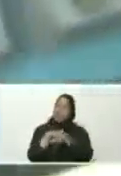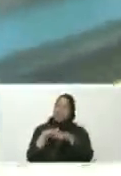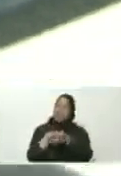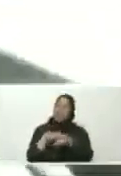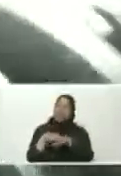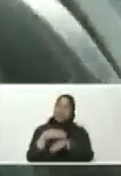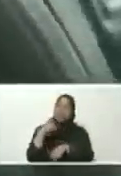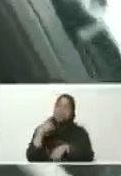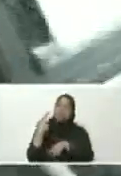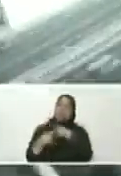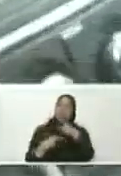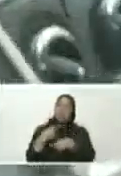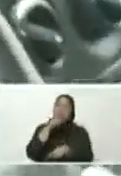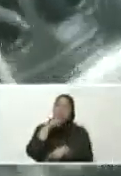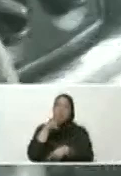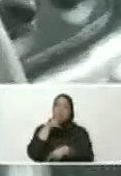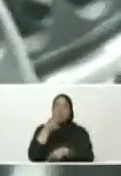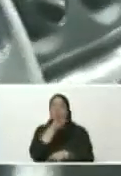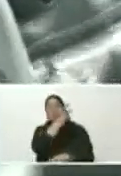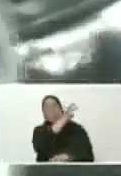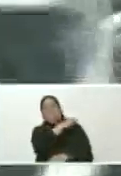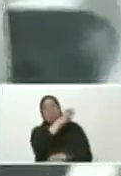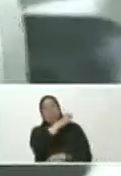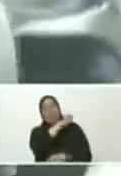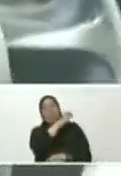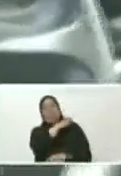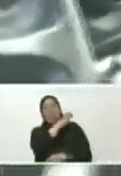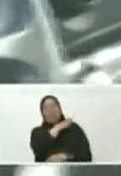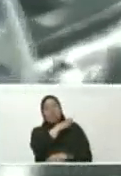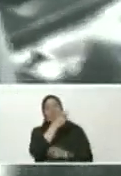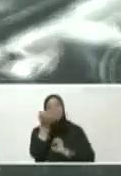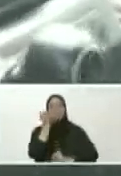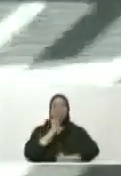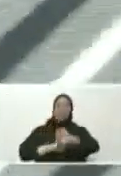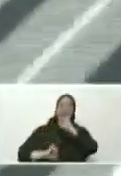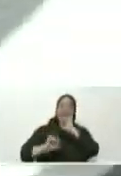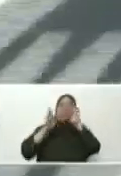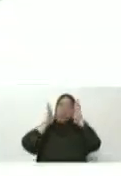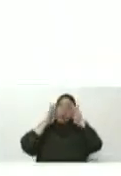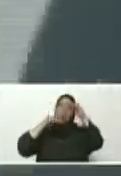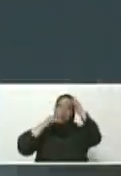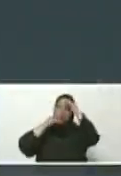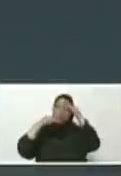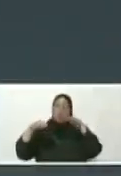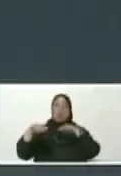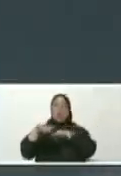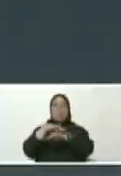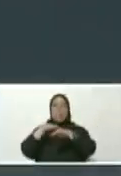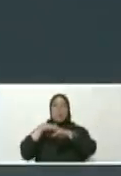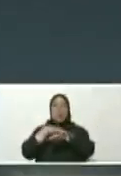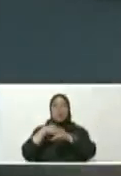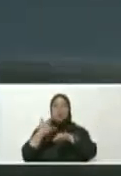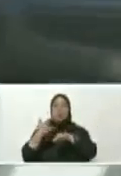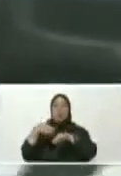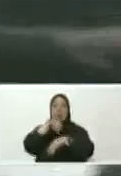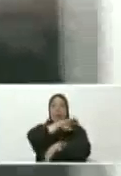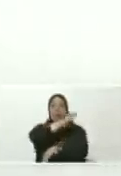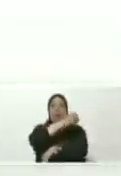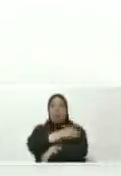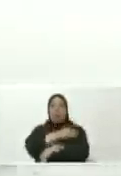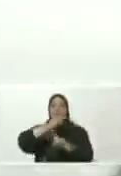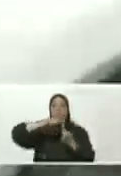Poder Popular de la Defensa, Vladimir Padrino López. Atención, ministro del Poder Popular de Energía Eléctrica